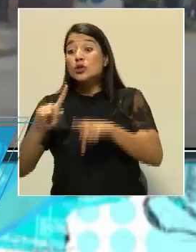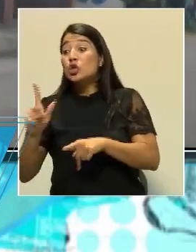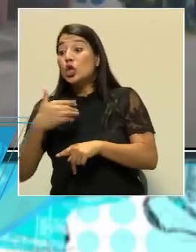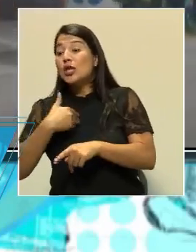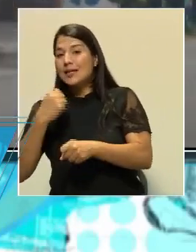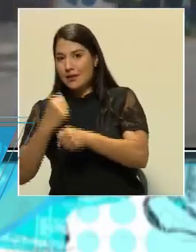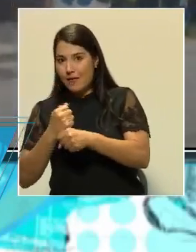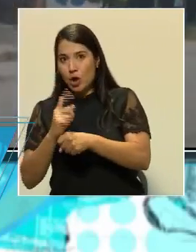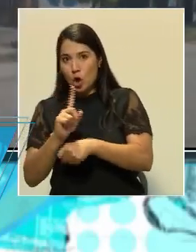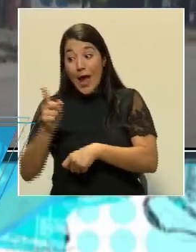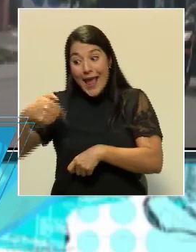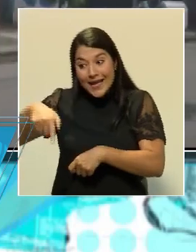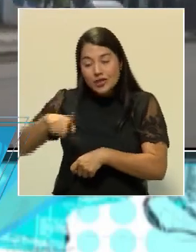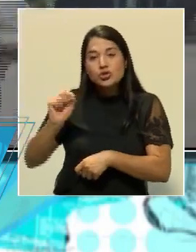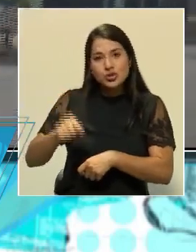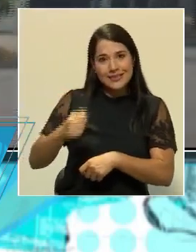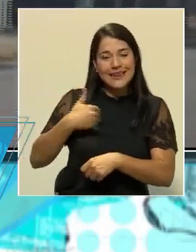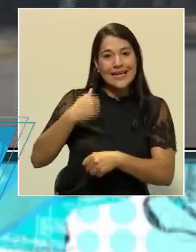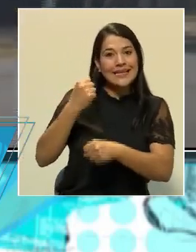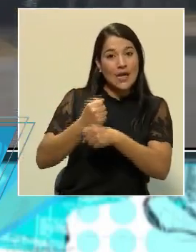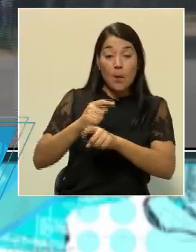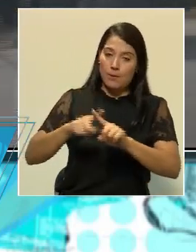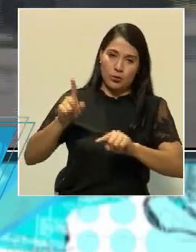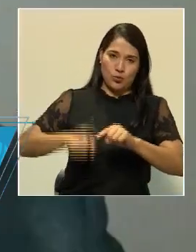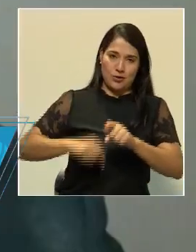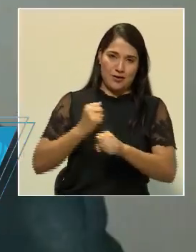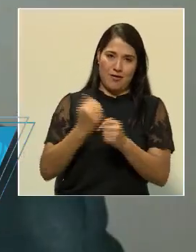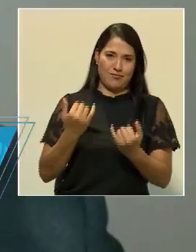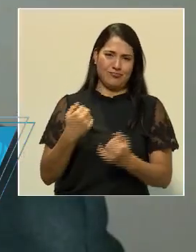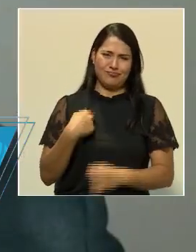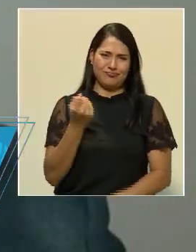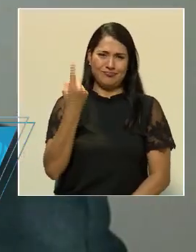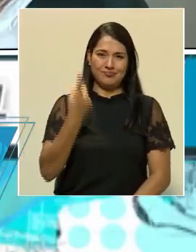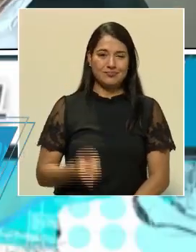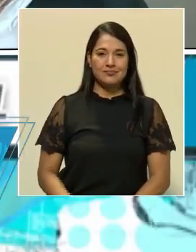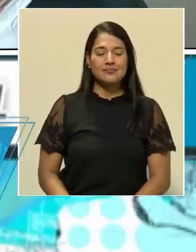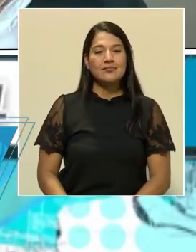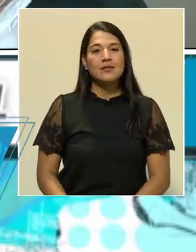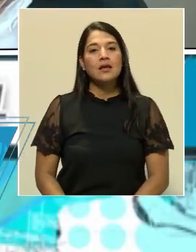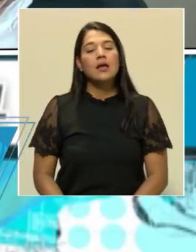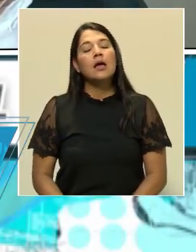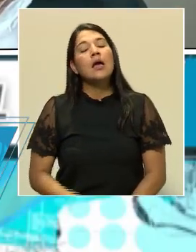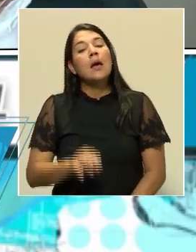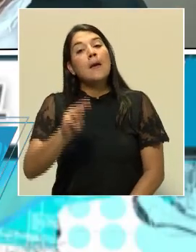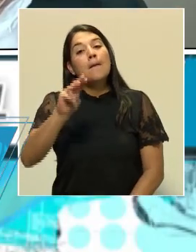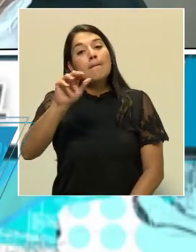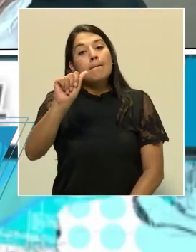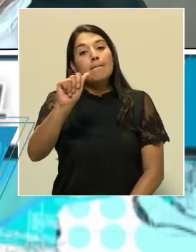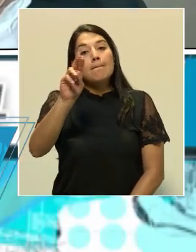sí tiene trabajo, que es lo que realmente no entendemos. Don Mauricio,